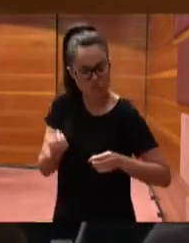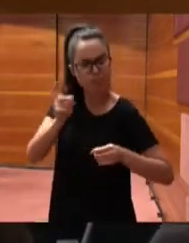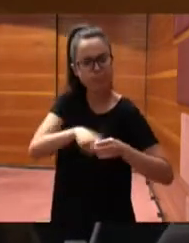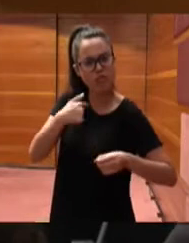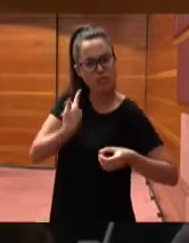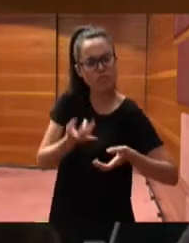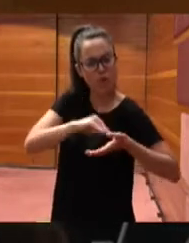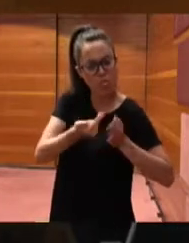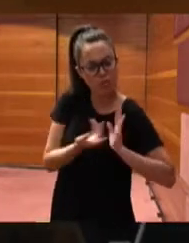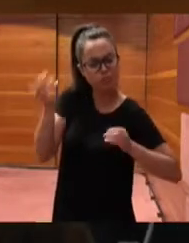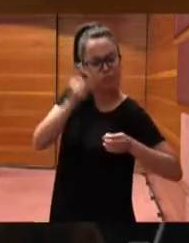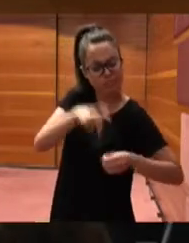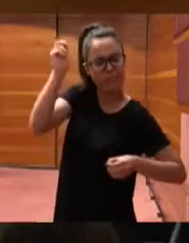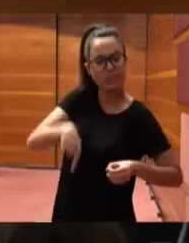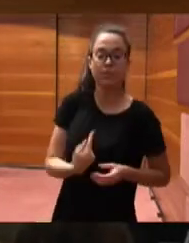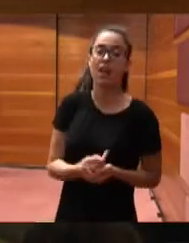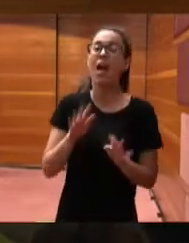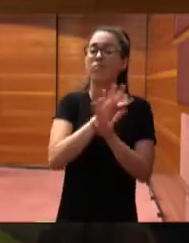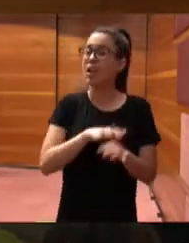son tres asuntos importantísimos, los tres,